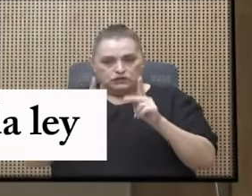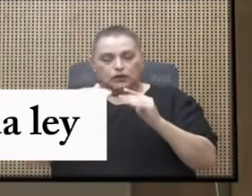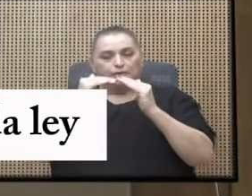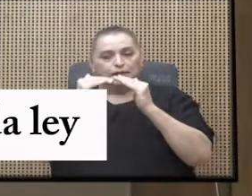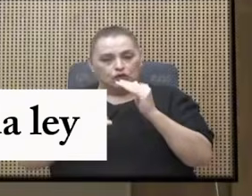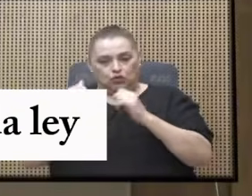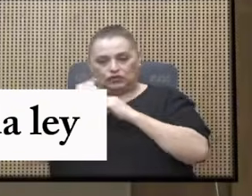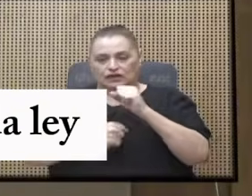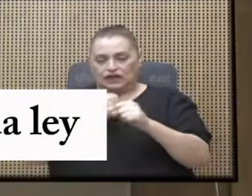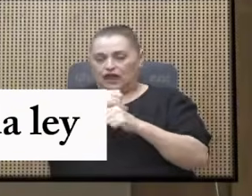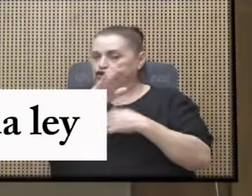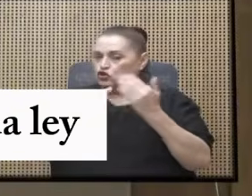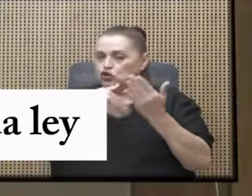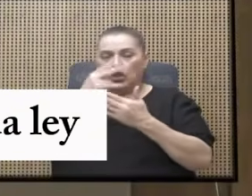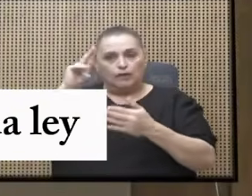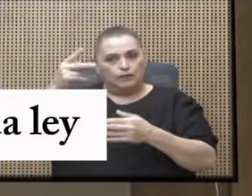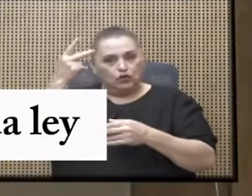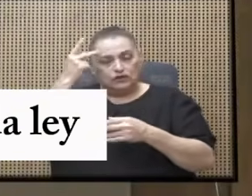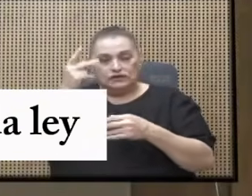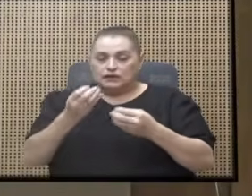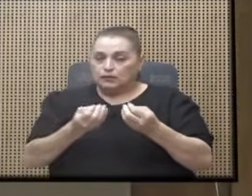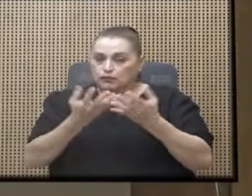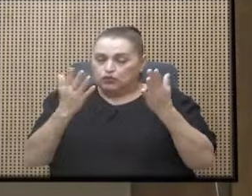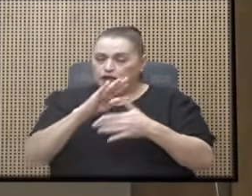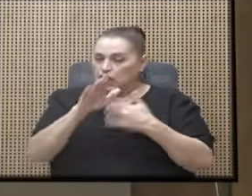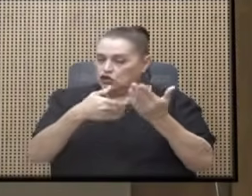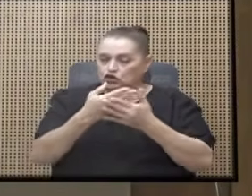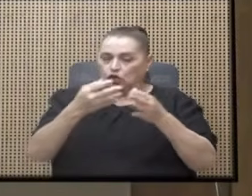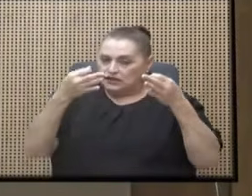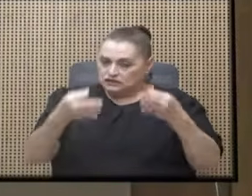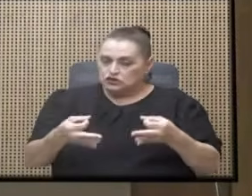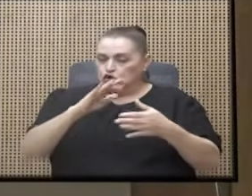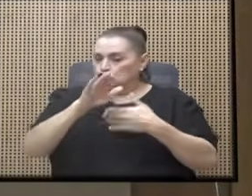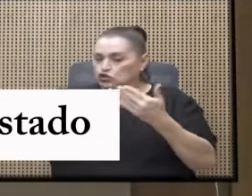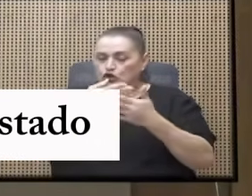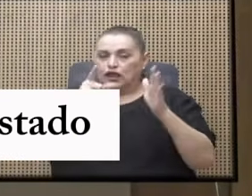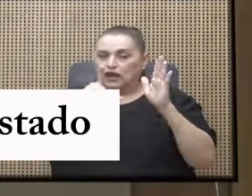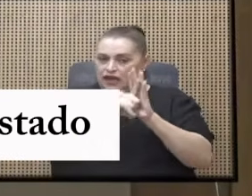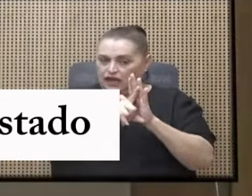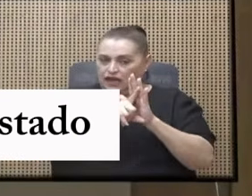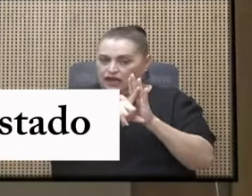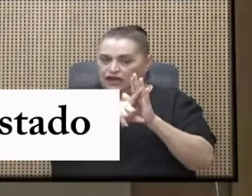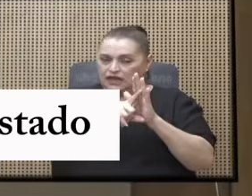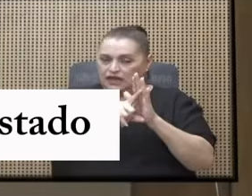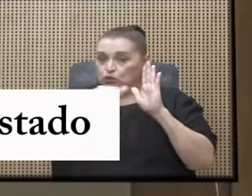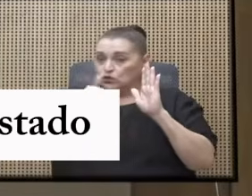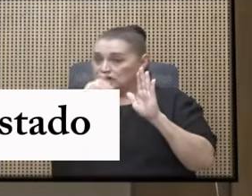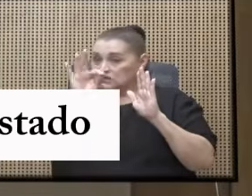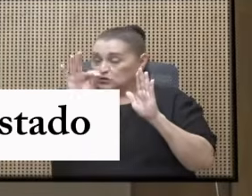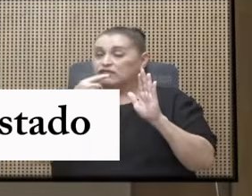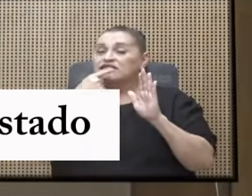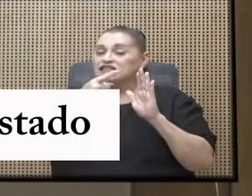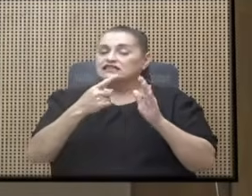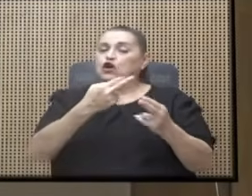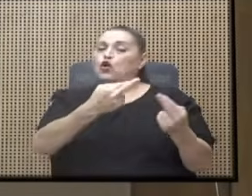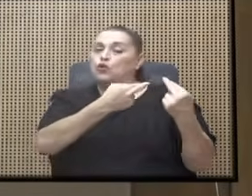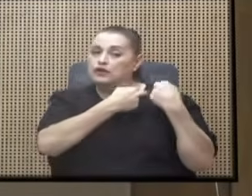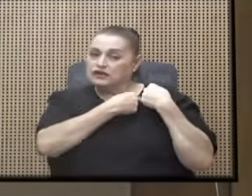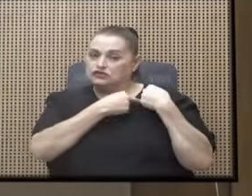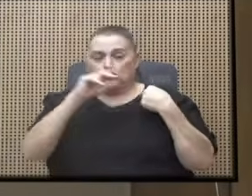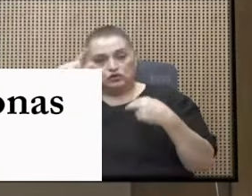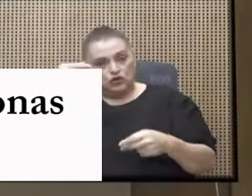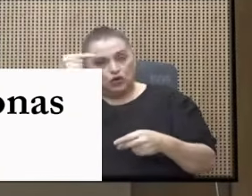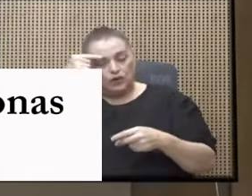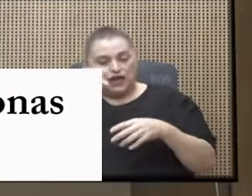toda política pública, en toda decisión, en toda ley, o que en su artículo 19 expresamente establece la obligación del Estado